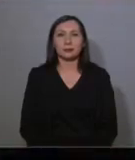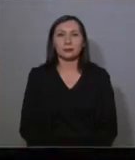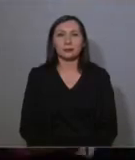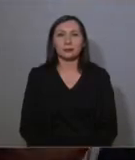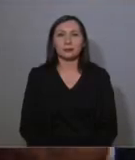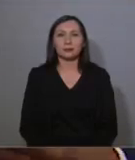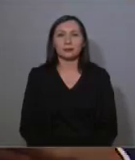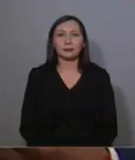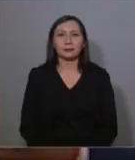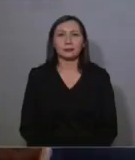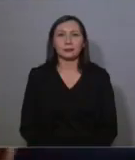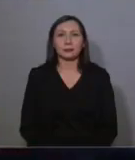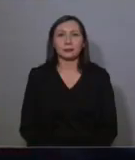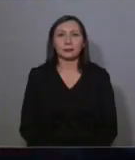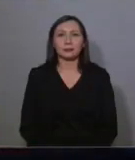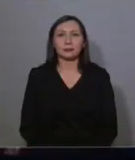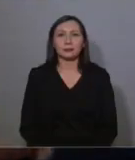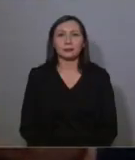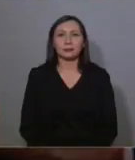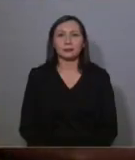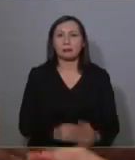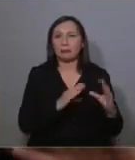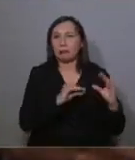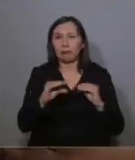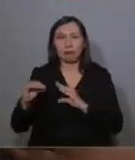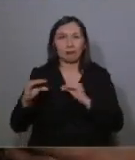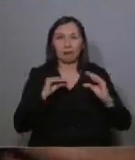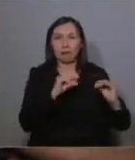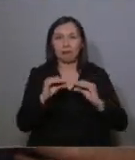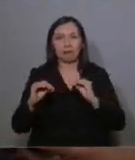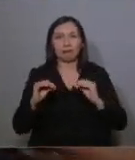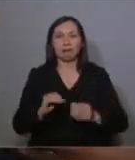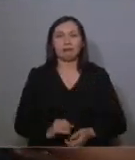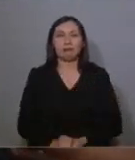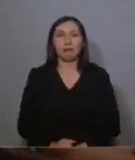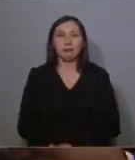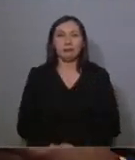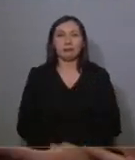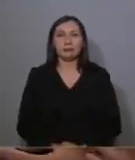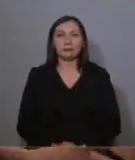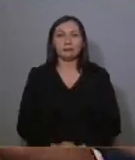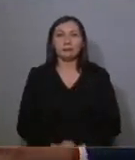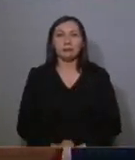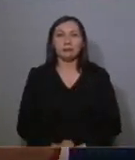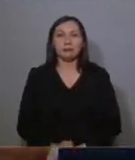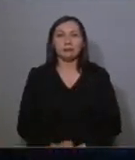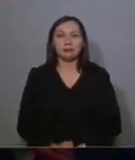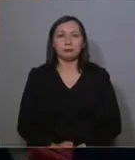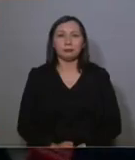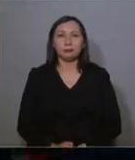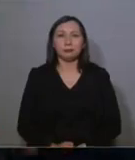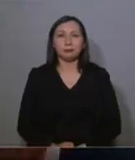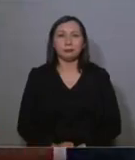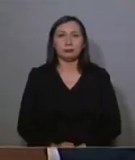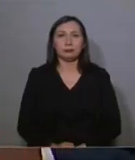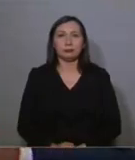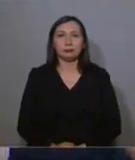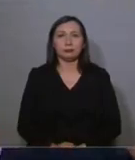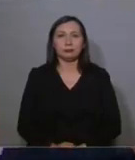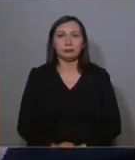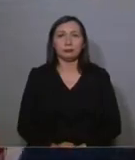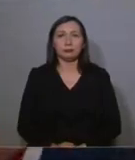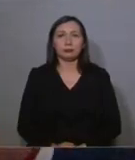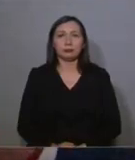la imputación del delito, y por lo tanto las medidas cautelares también son más gravosas. Claro, la prisión preventiva es la más gravosa que tenemos en nuestro sistema penal, entonces